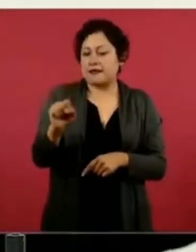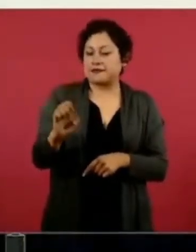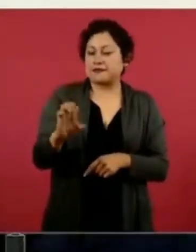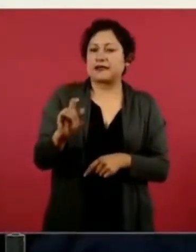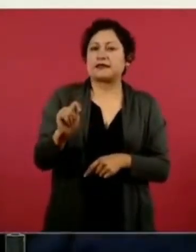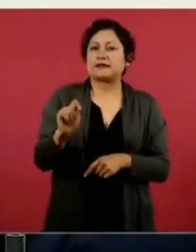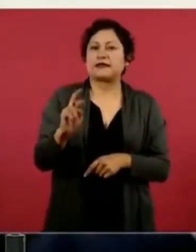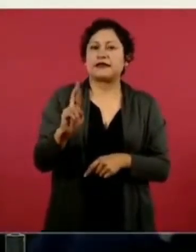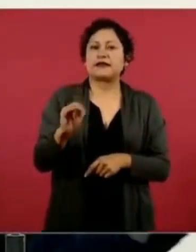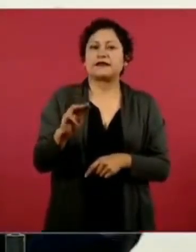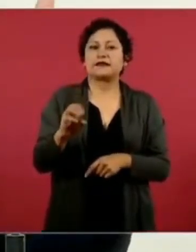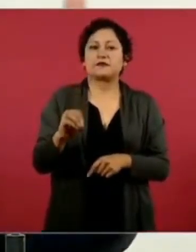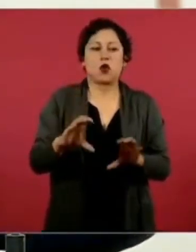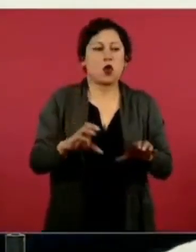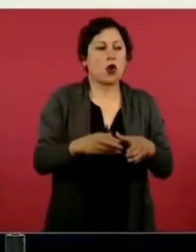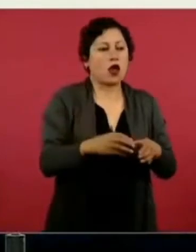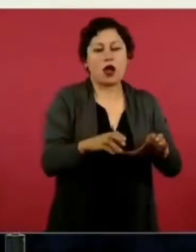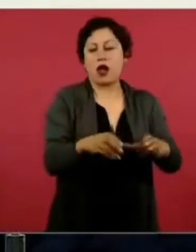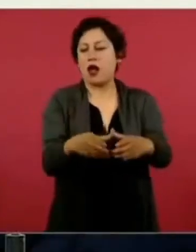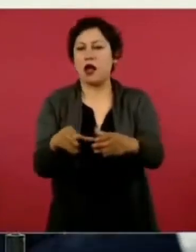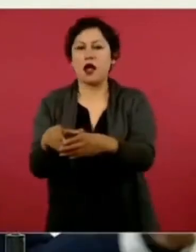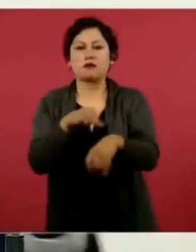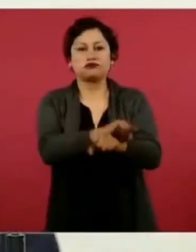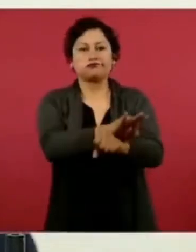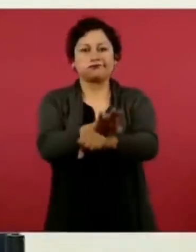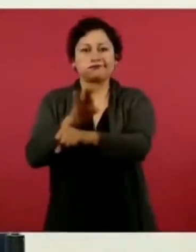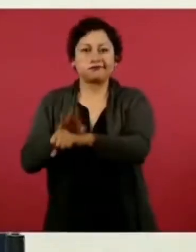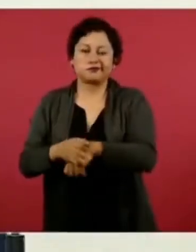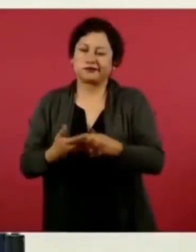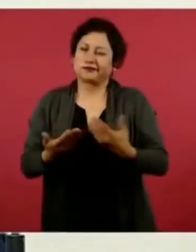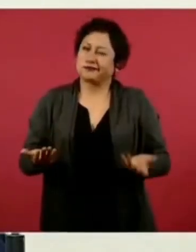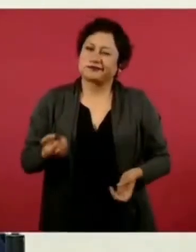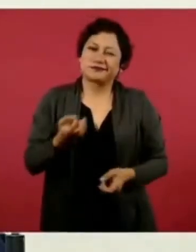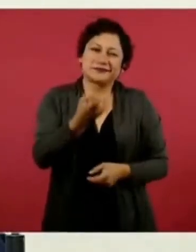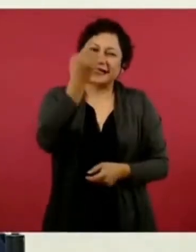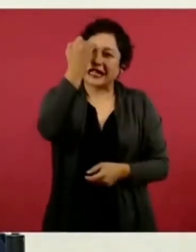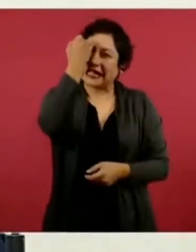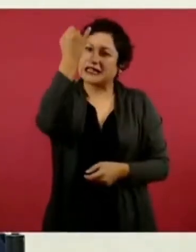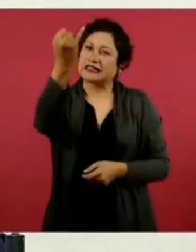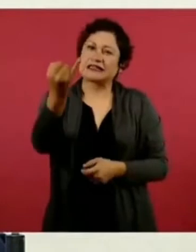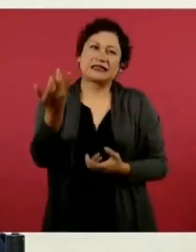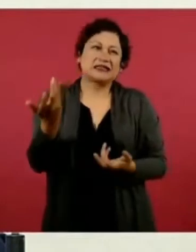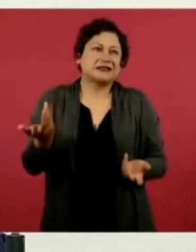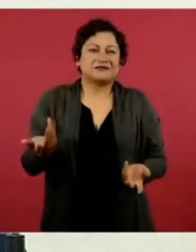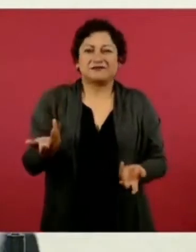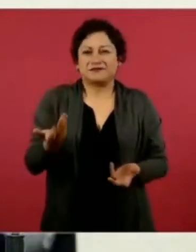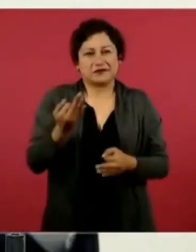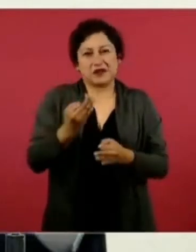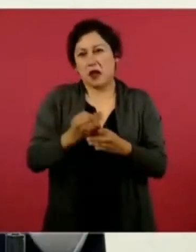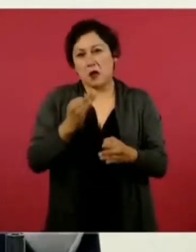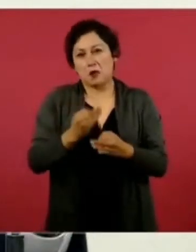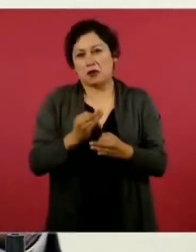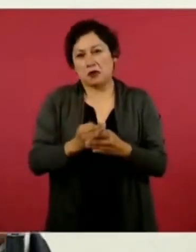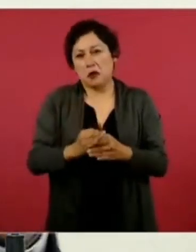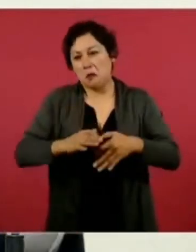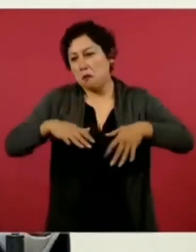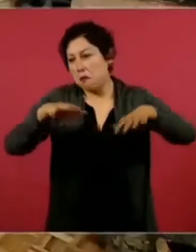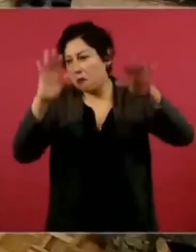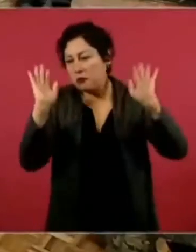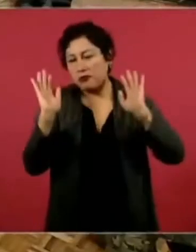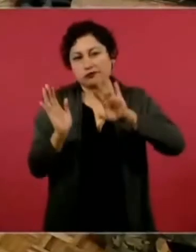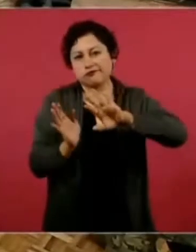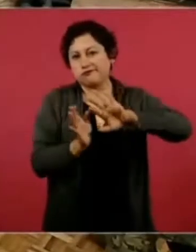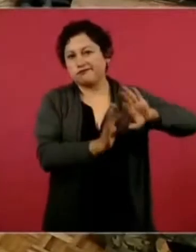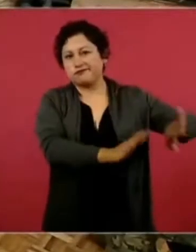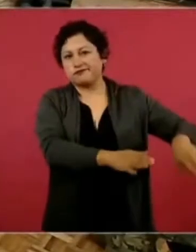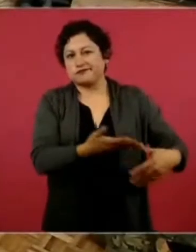lleva a estarnos cuestionando. Nosotros no vamos nunca